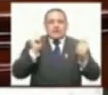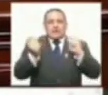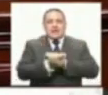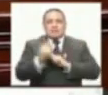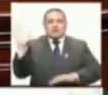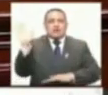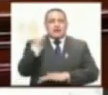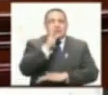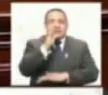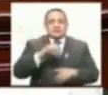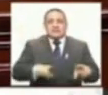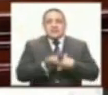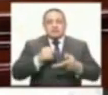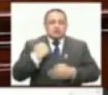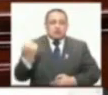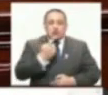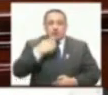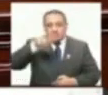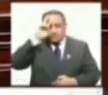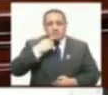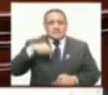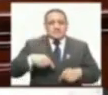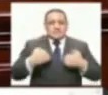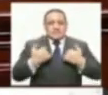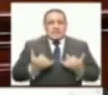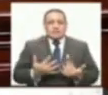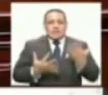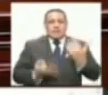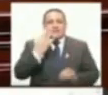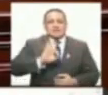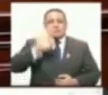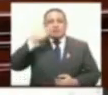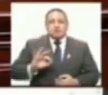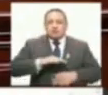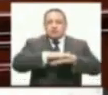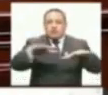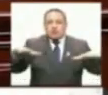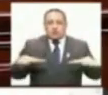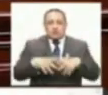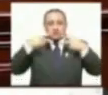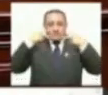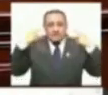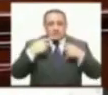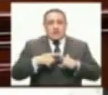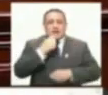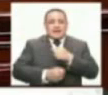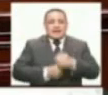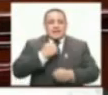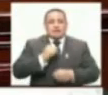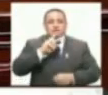Climático. Nuestro país dispone del 13% del total del territorio de la Amazonía. En el año